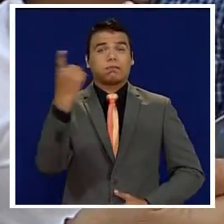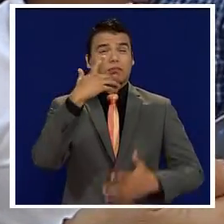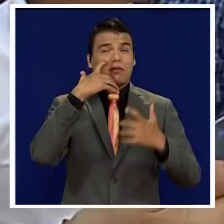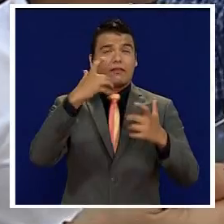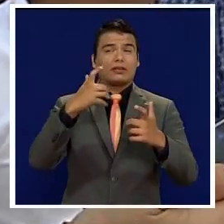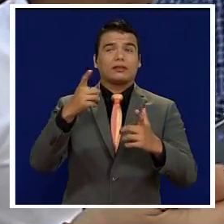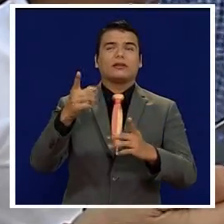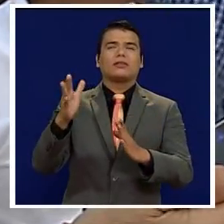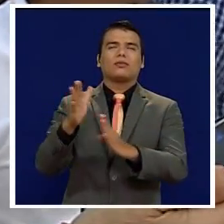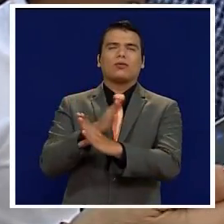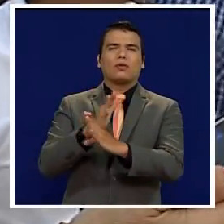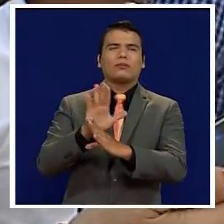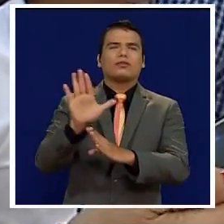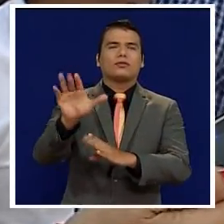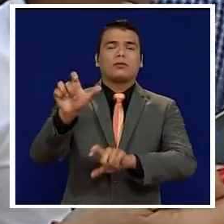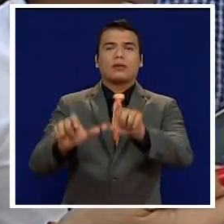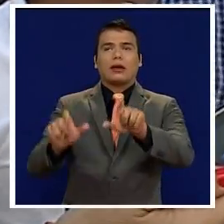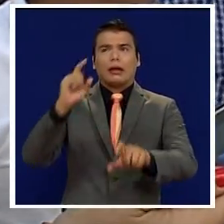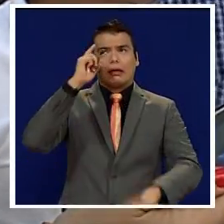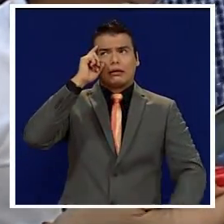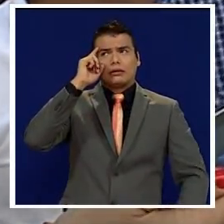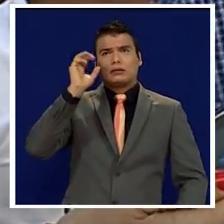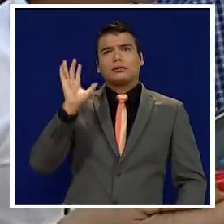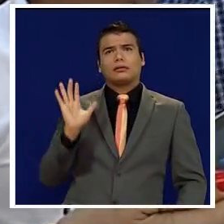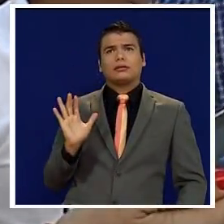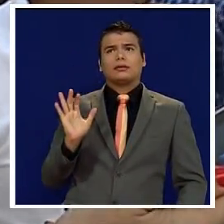las personas pensando de que